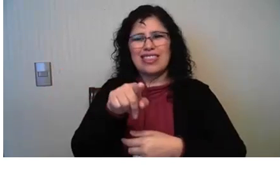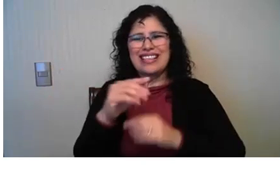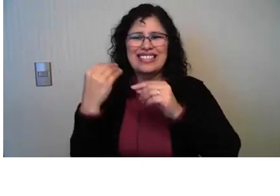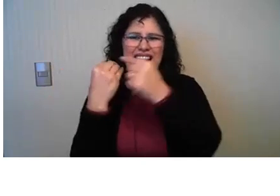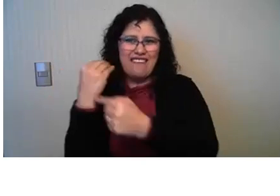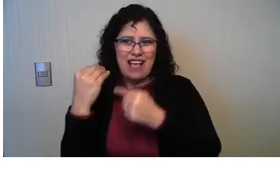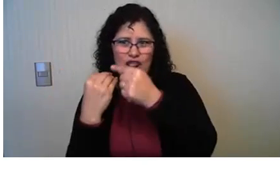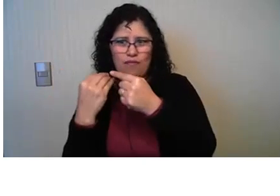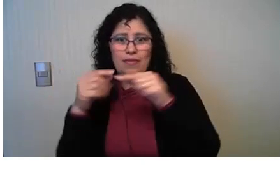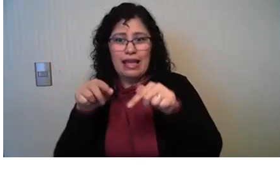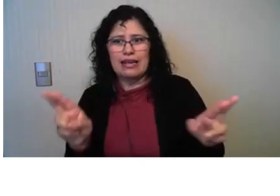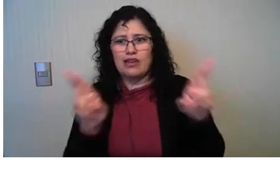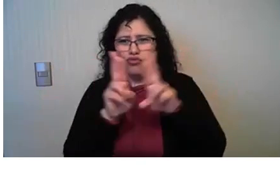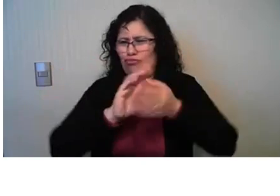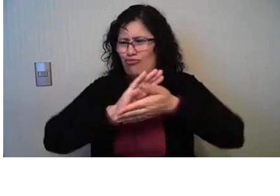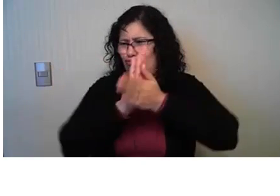toda la información